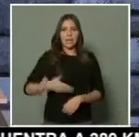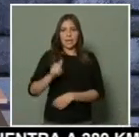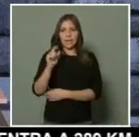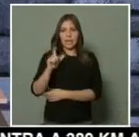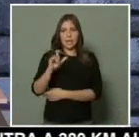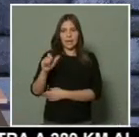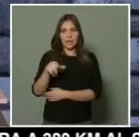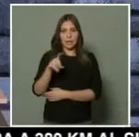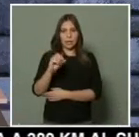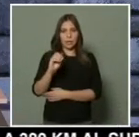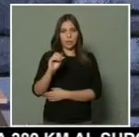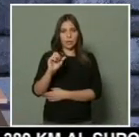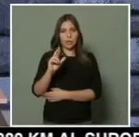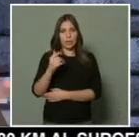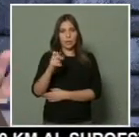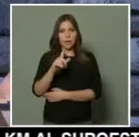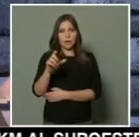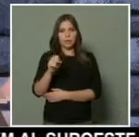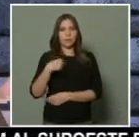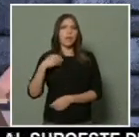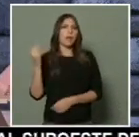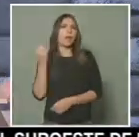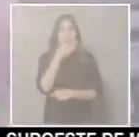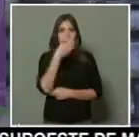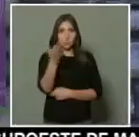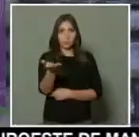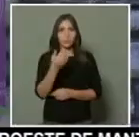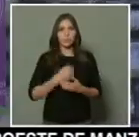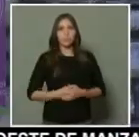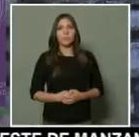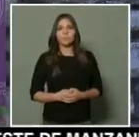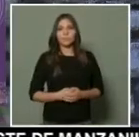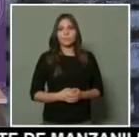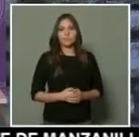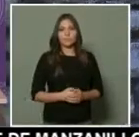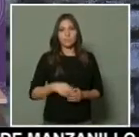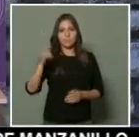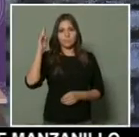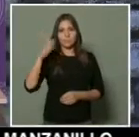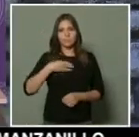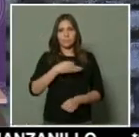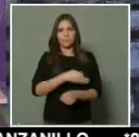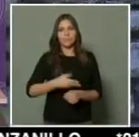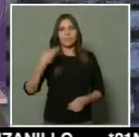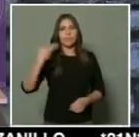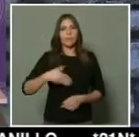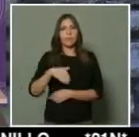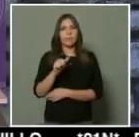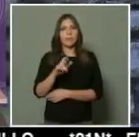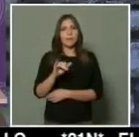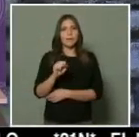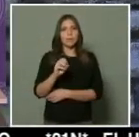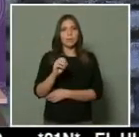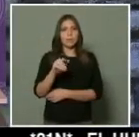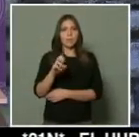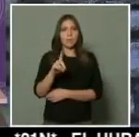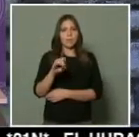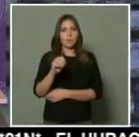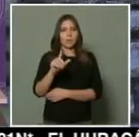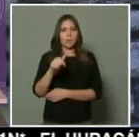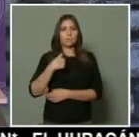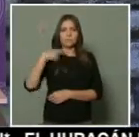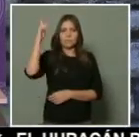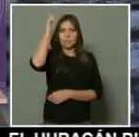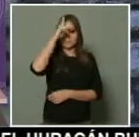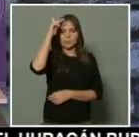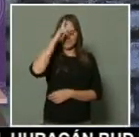en materia secundaria en mantenimiento preventivo y correctivo del agua. Durante su intervención, Marisol Mendiola Guerrero, del Partido Humanista, aseguró que trabajará